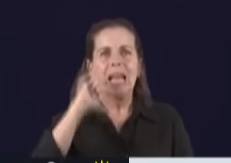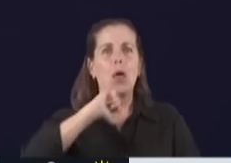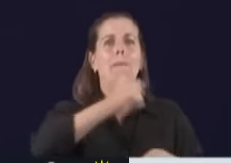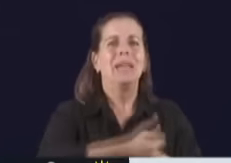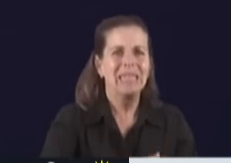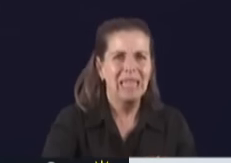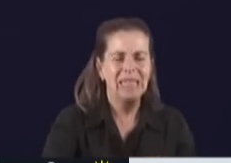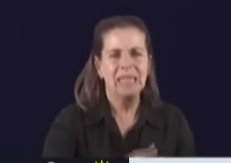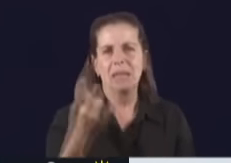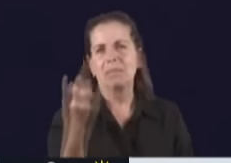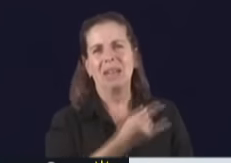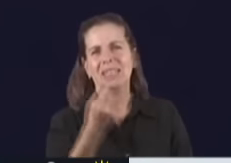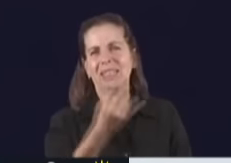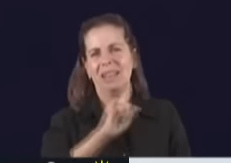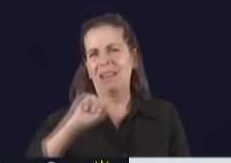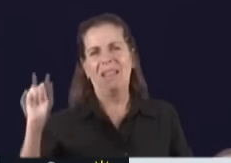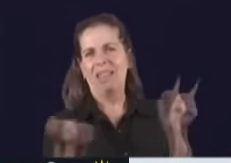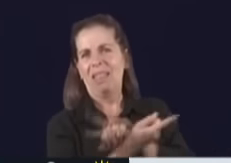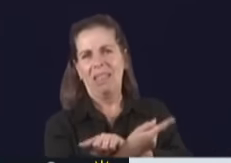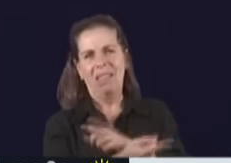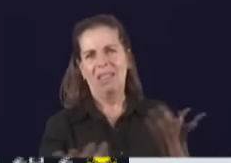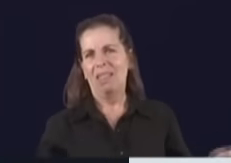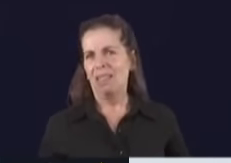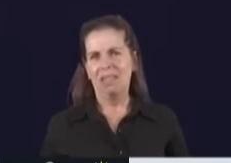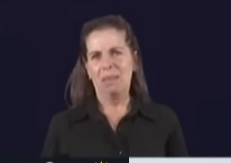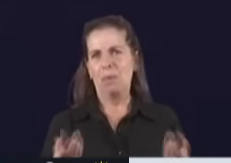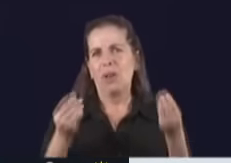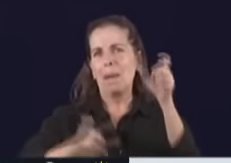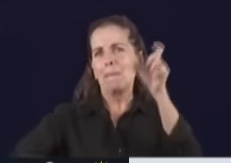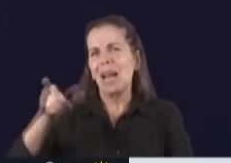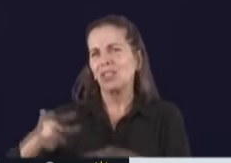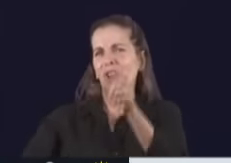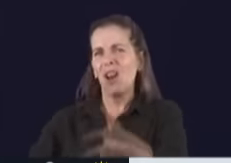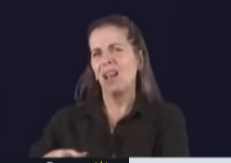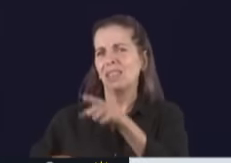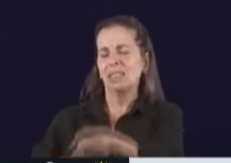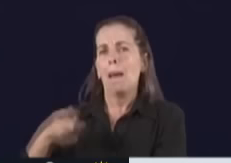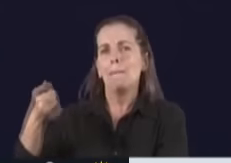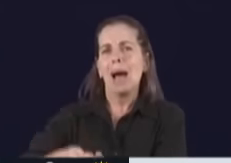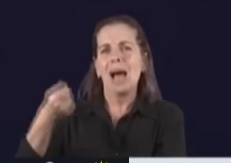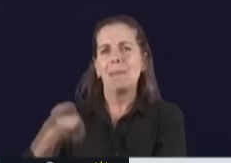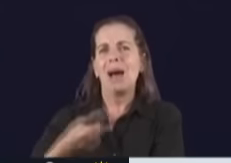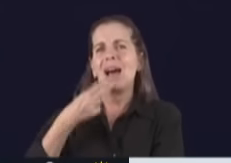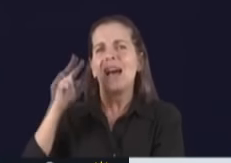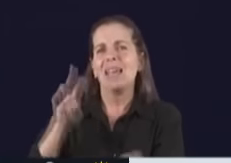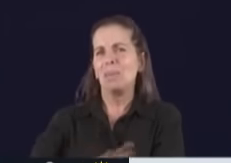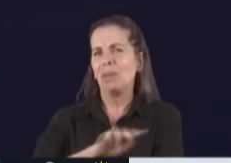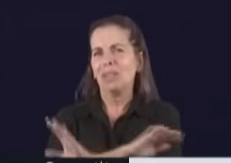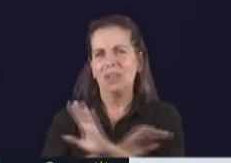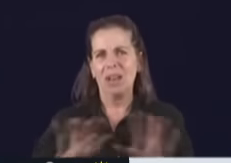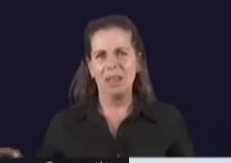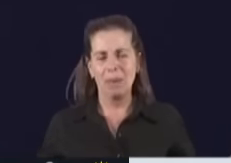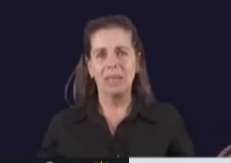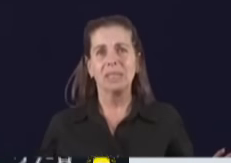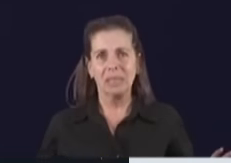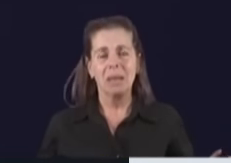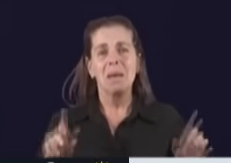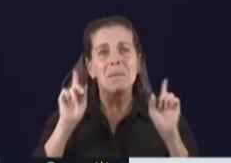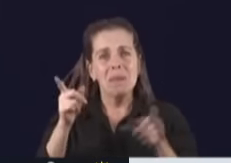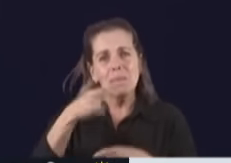un botín del que servirse a costa de todos los pagadores de impuestos. A tal punto llegó la impunidad de la